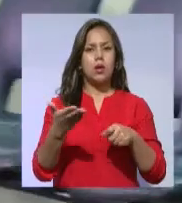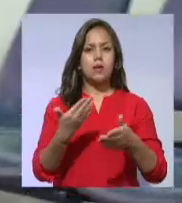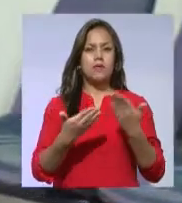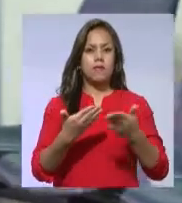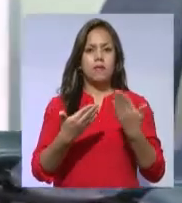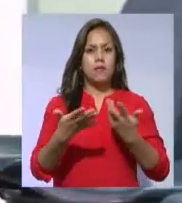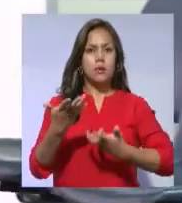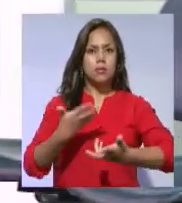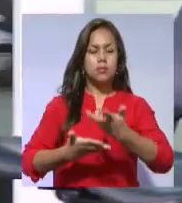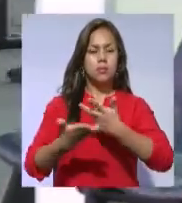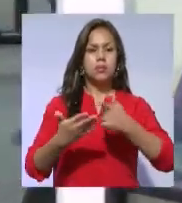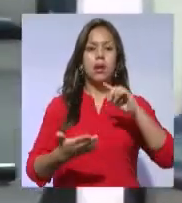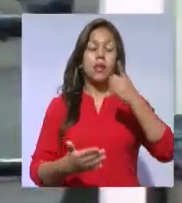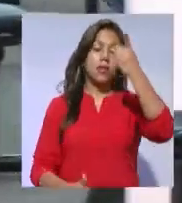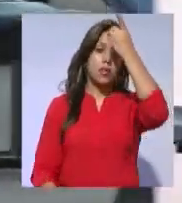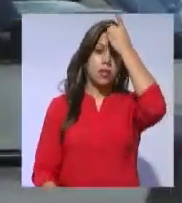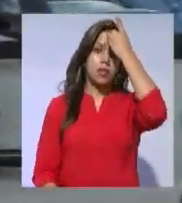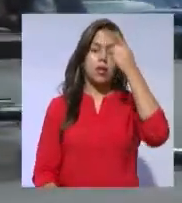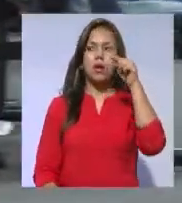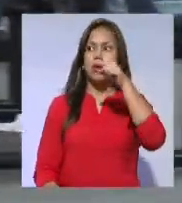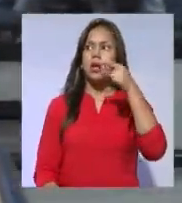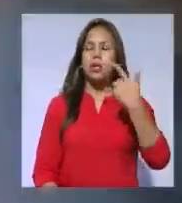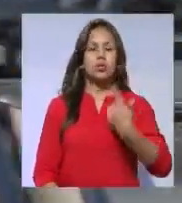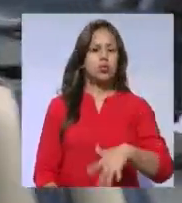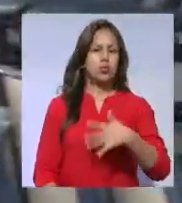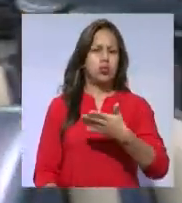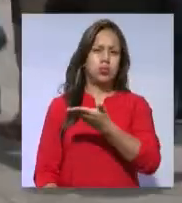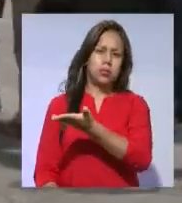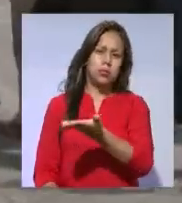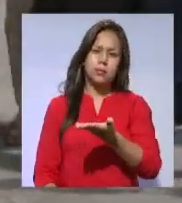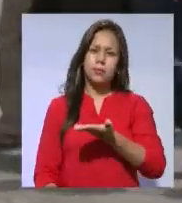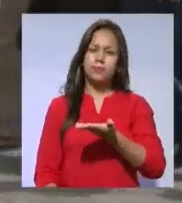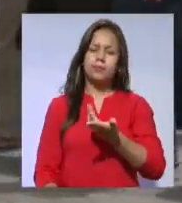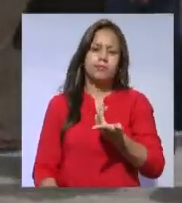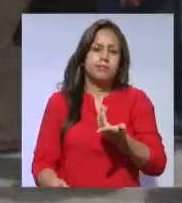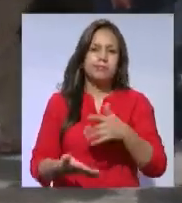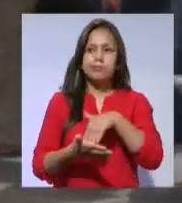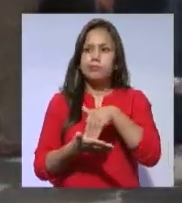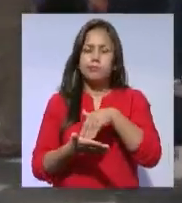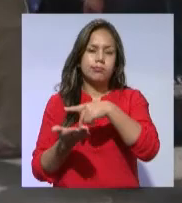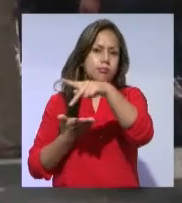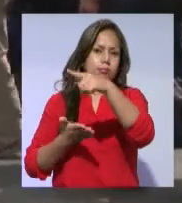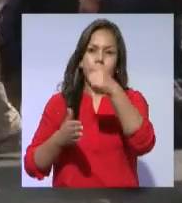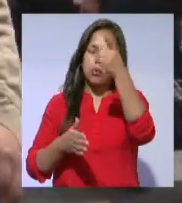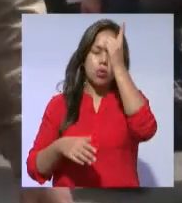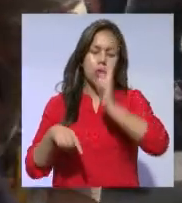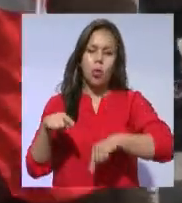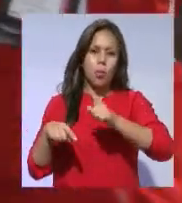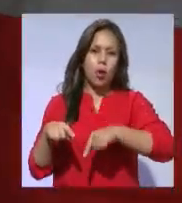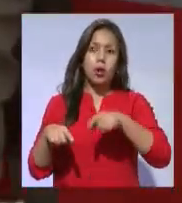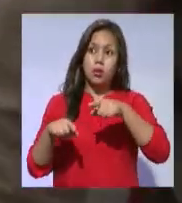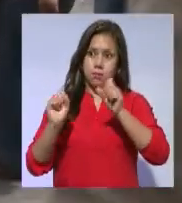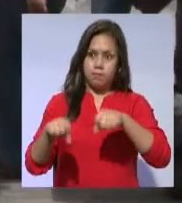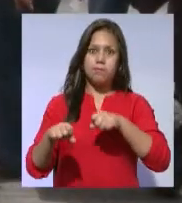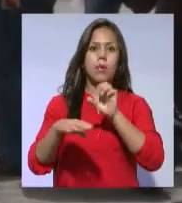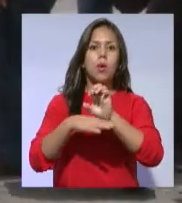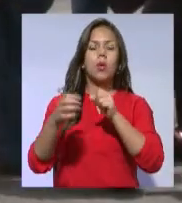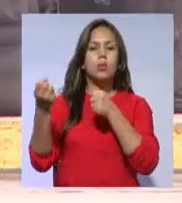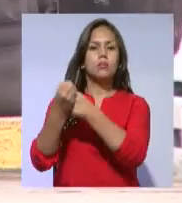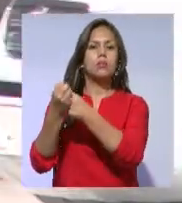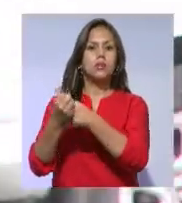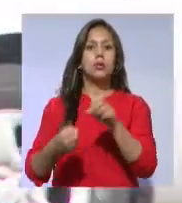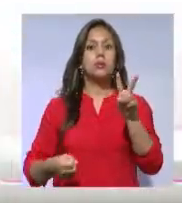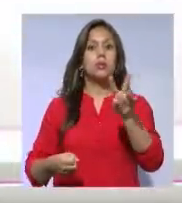de las deudas de las personas en situación de indefensión esta idea en palabras de roldán no tardó ni